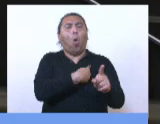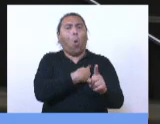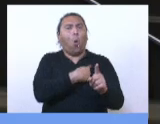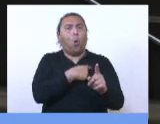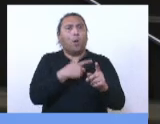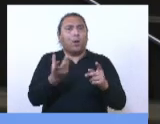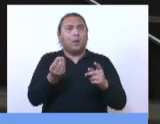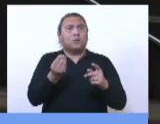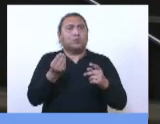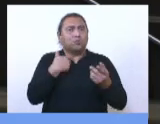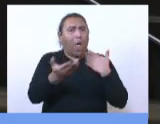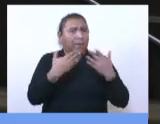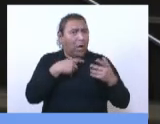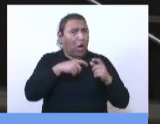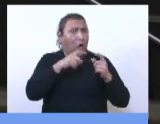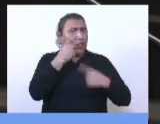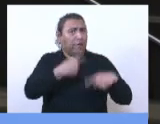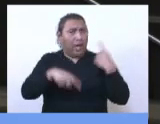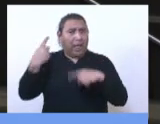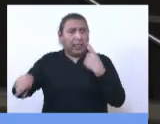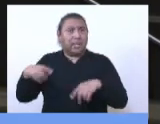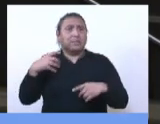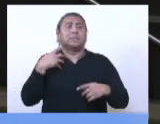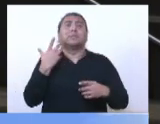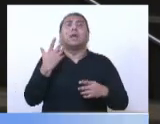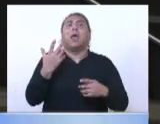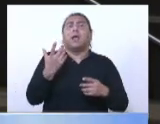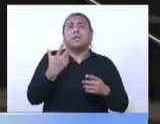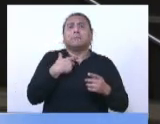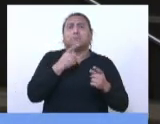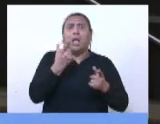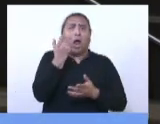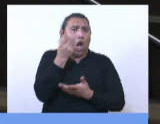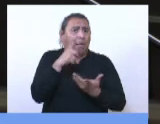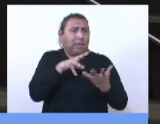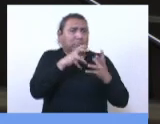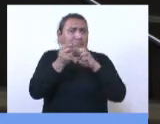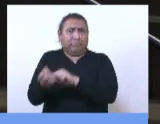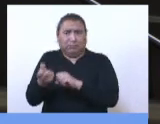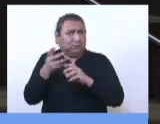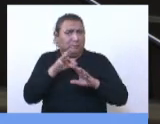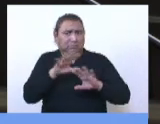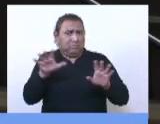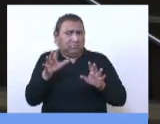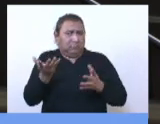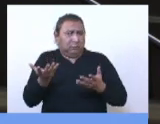hablé con varios empresarios porque me llamaron varios nos hizo bolsa no destruyó directamente